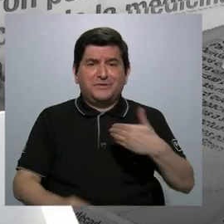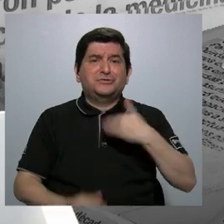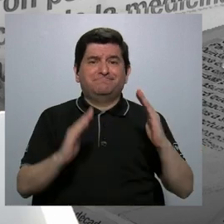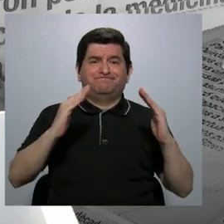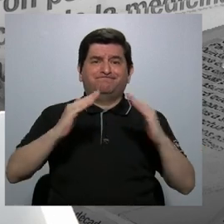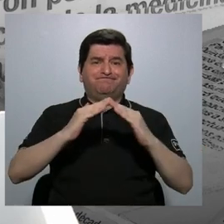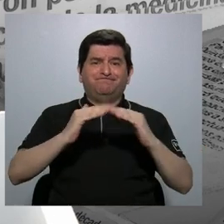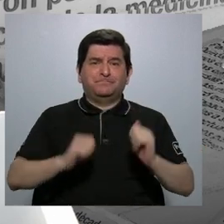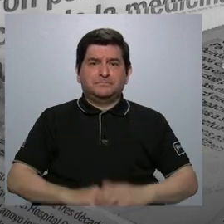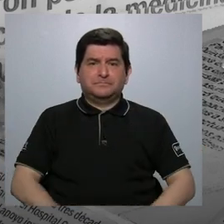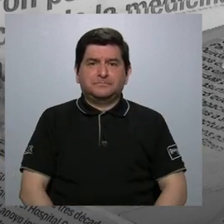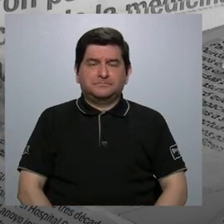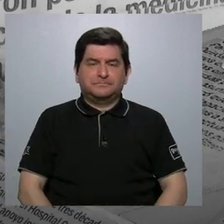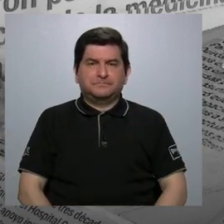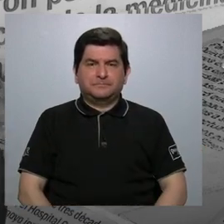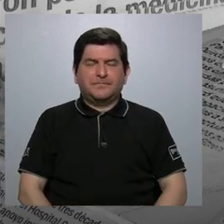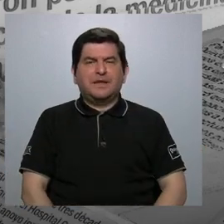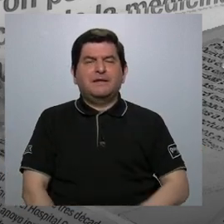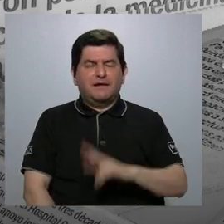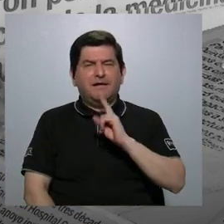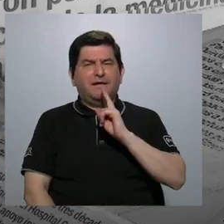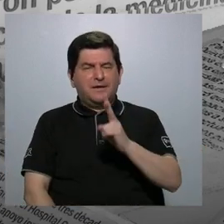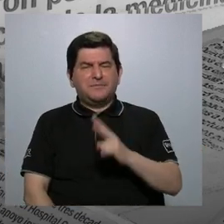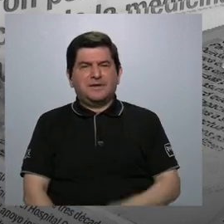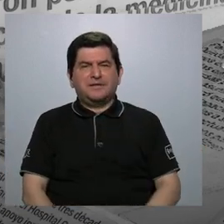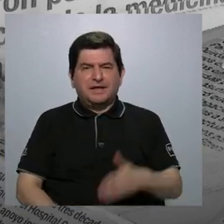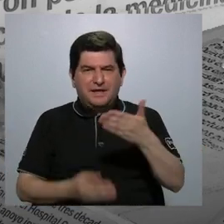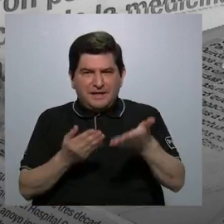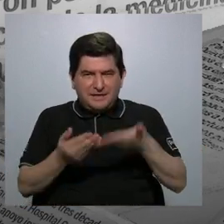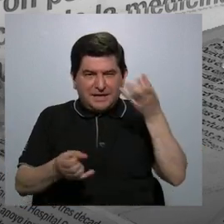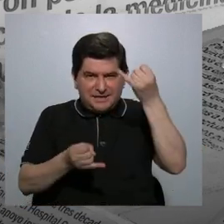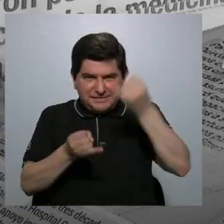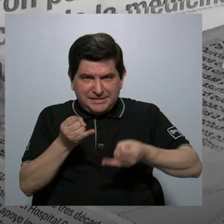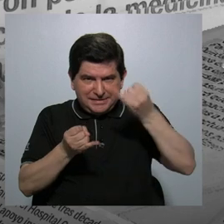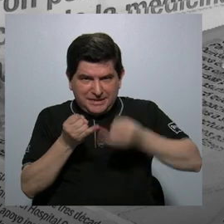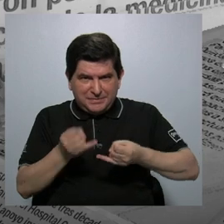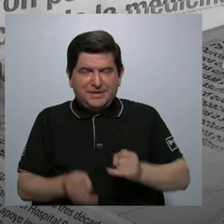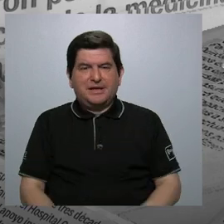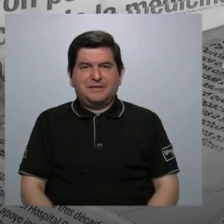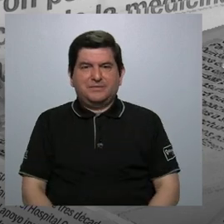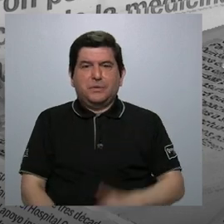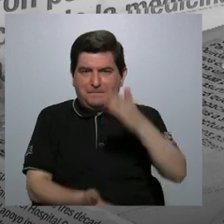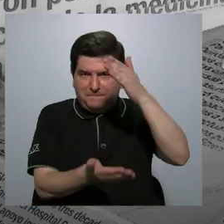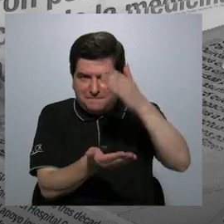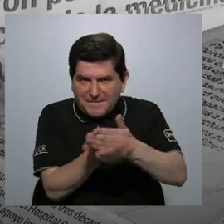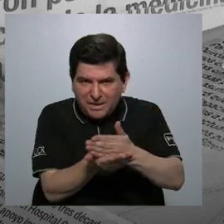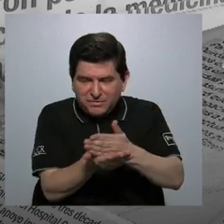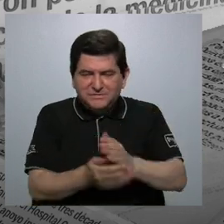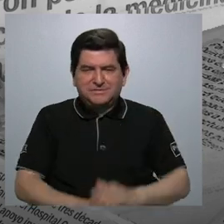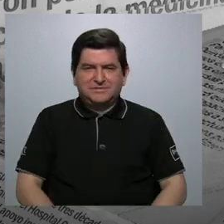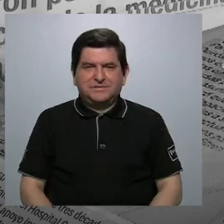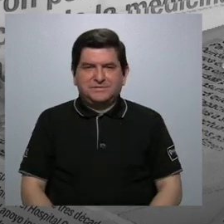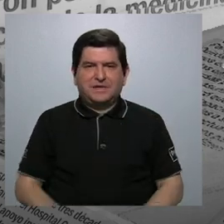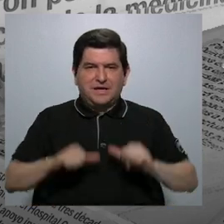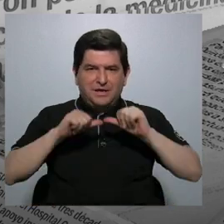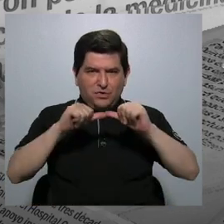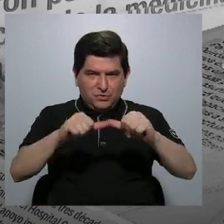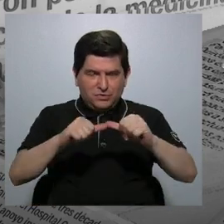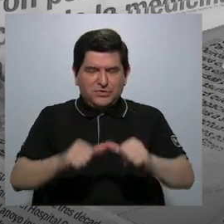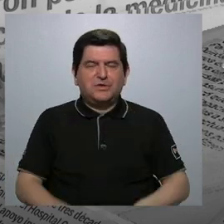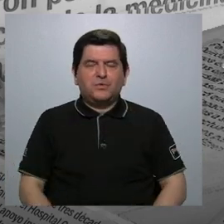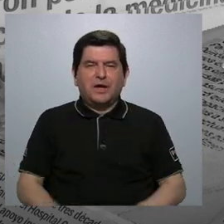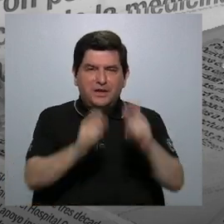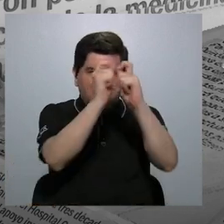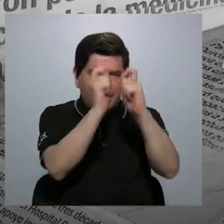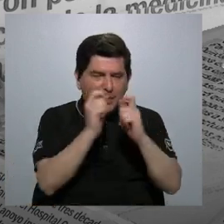vivienda. En realidad ya casi estamos al final, pero vamos a hacer una pausa para poder entrar en otros detalles